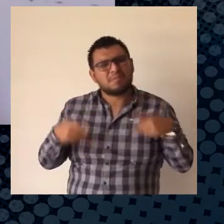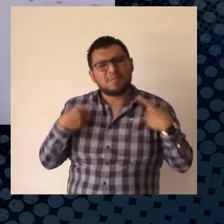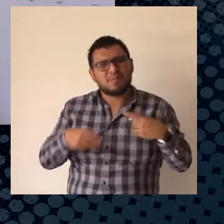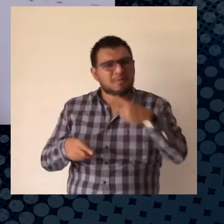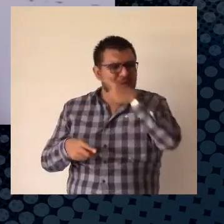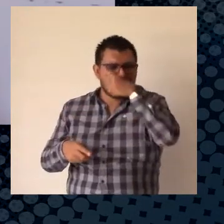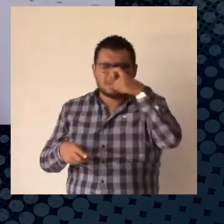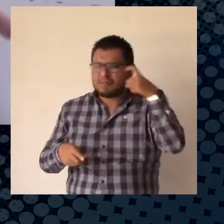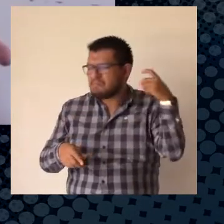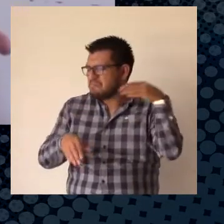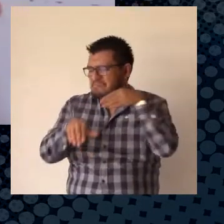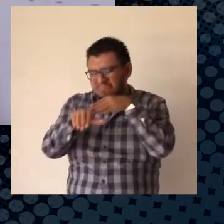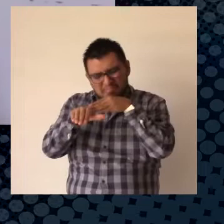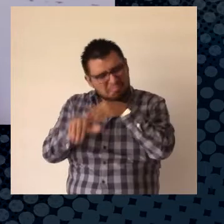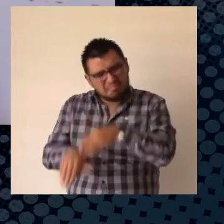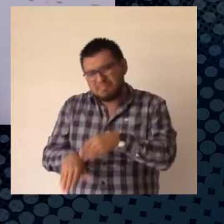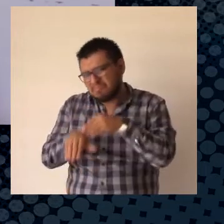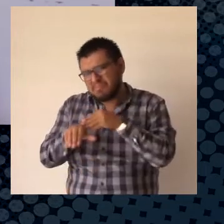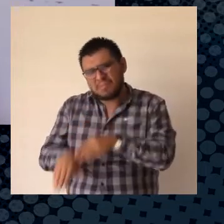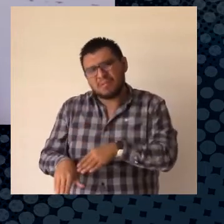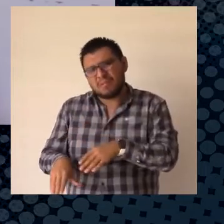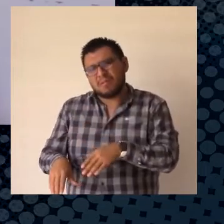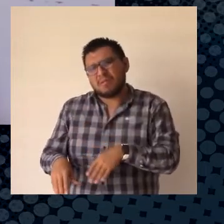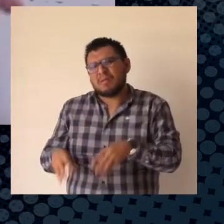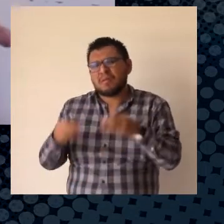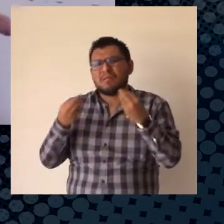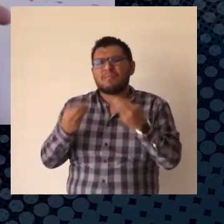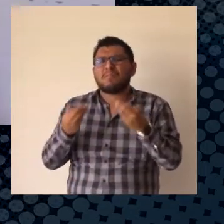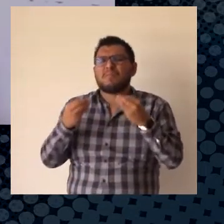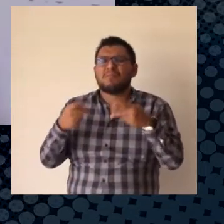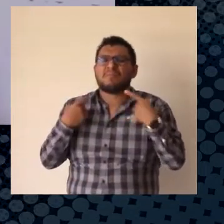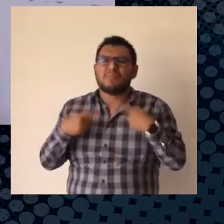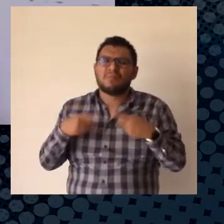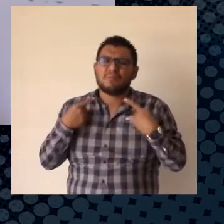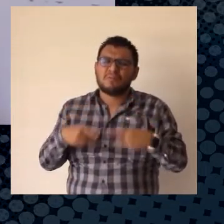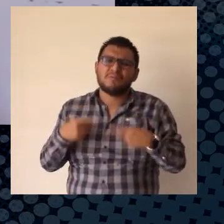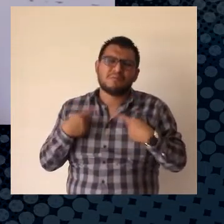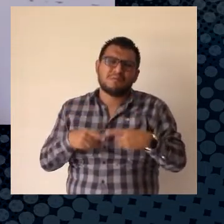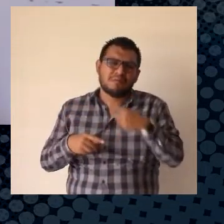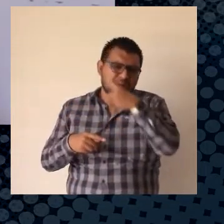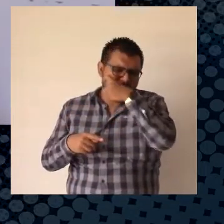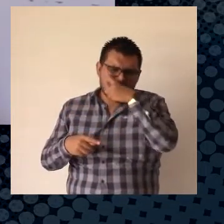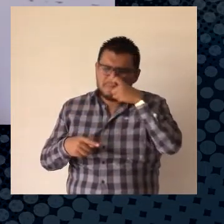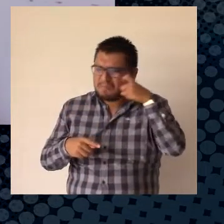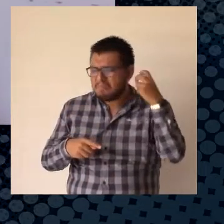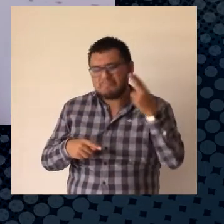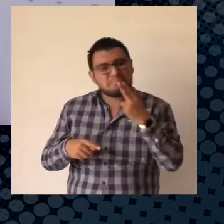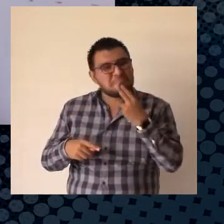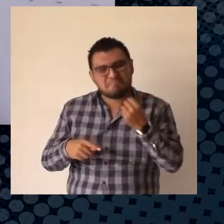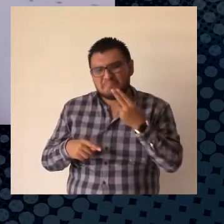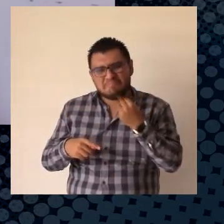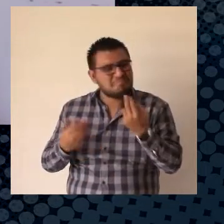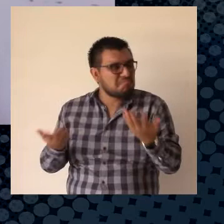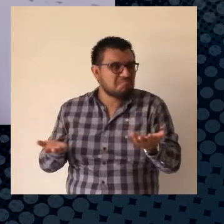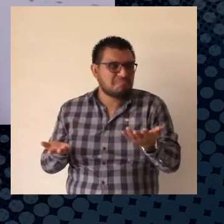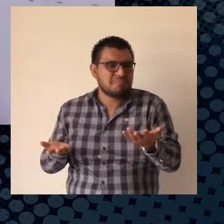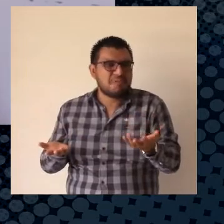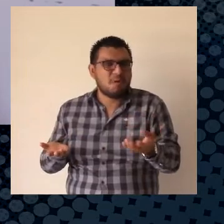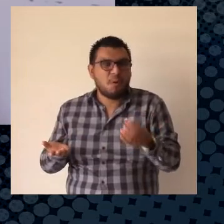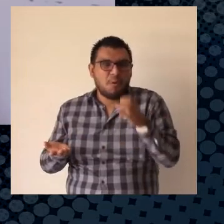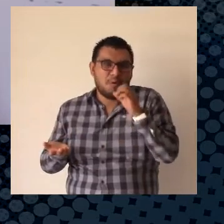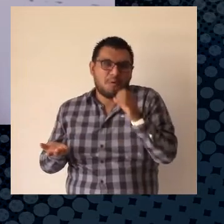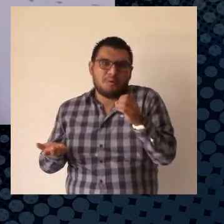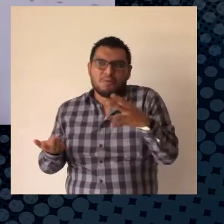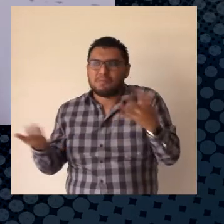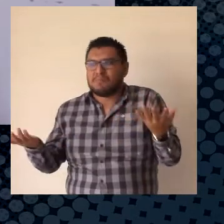y todos andan, o la mayoría, andan en la calle, que no debería estar, y andan con sin cubrebocas o con algo